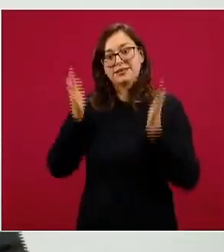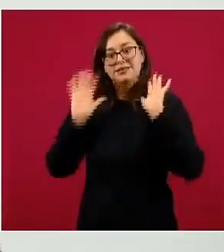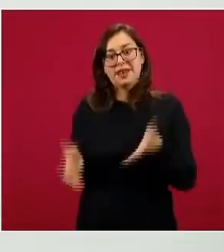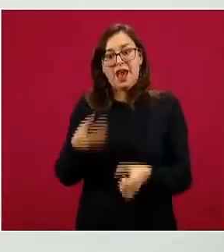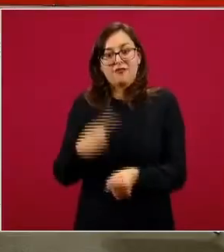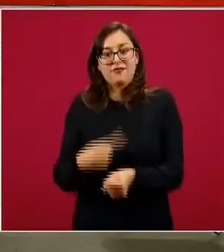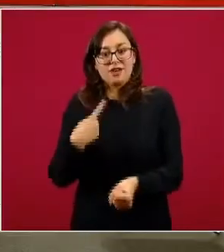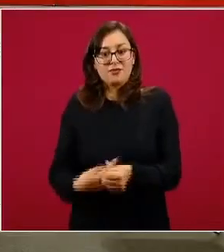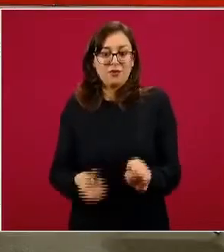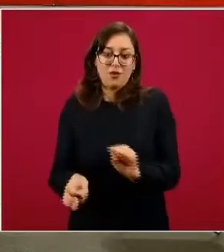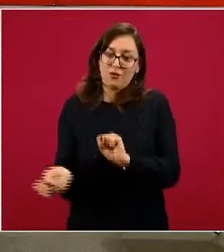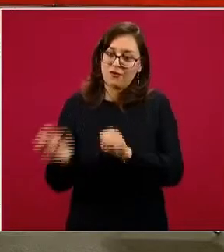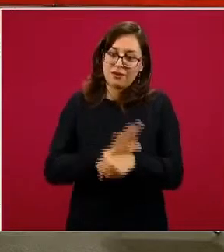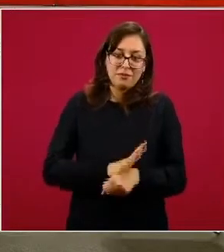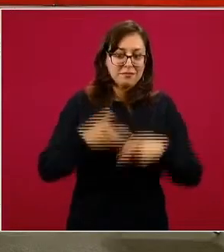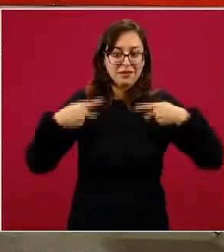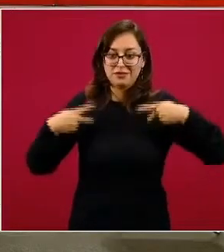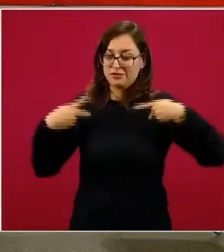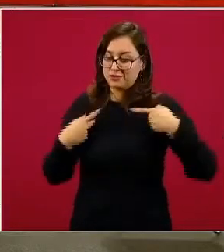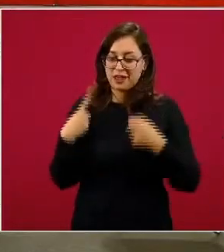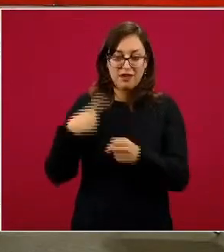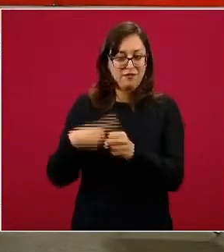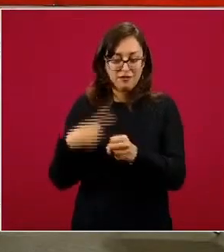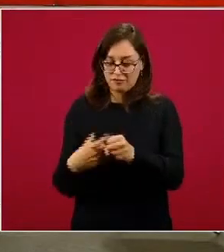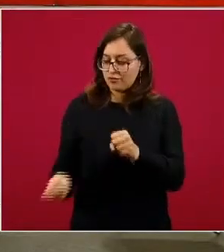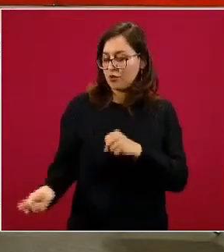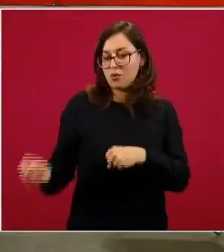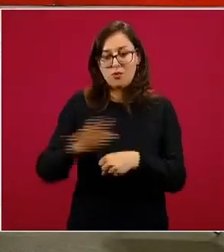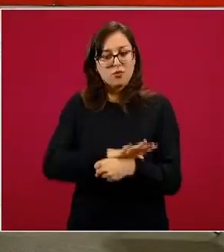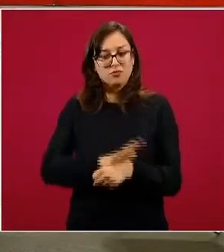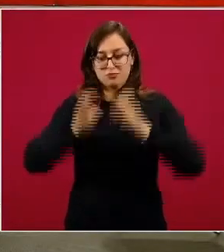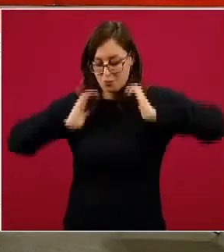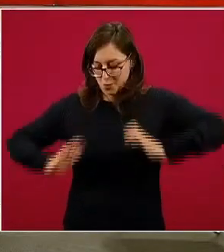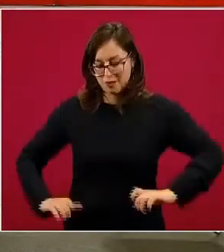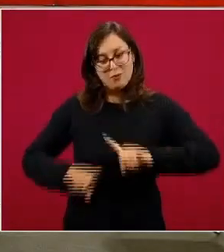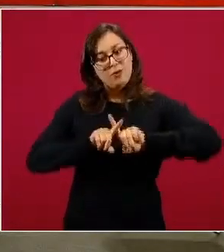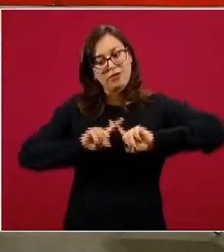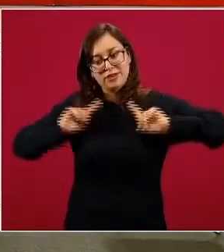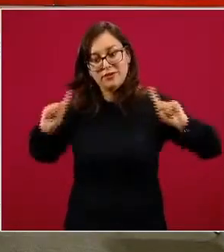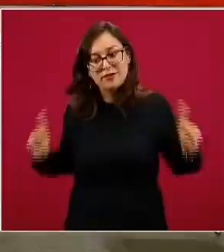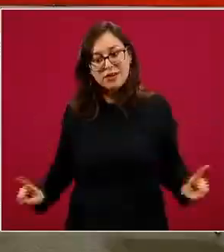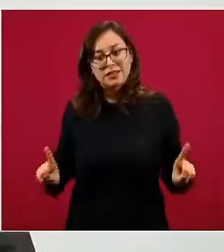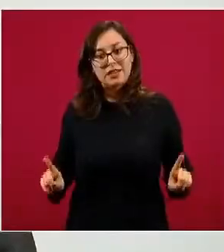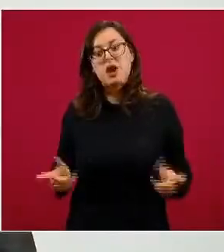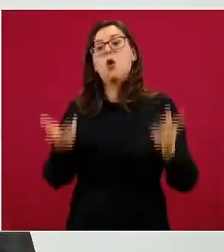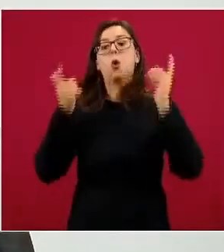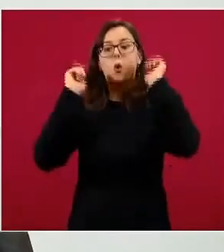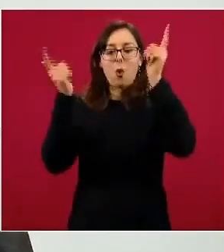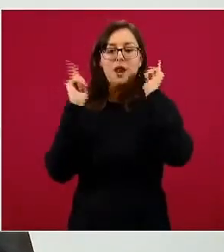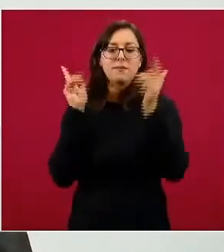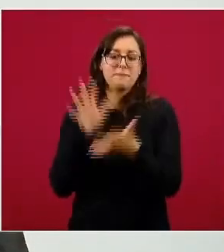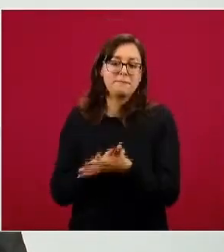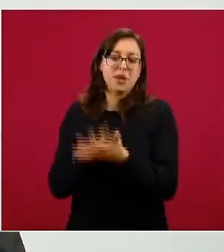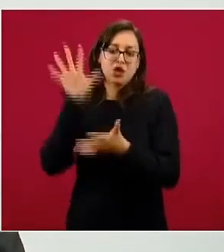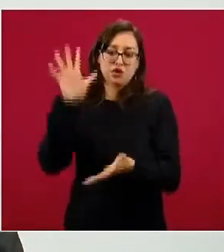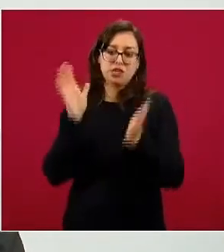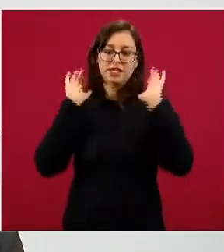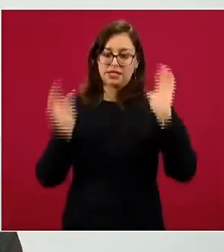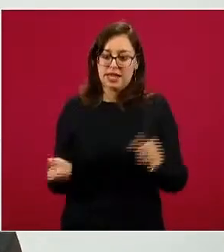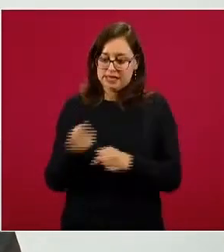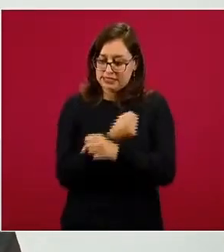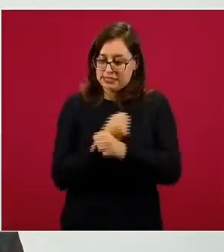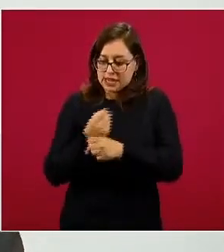porque quien ya tuvo COVID ya tiene modificada su respuesta inmune, ojalá la mayoría tienen